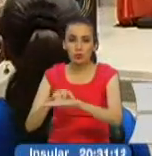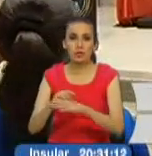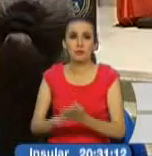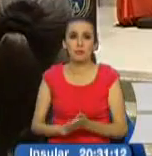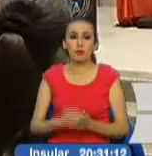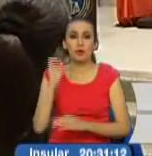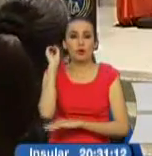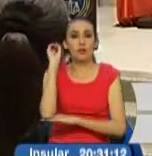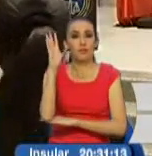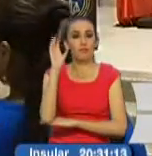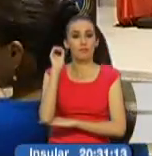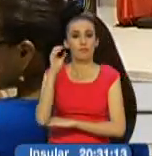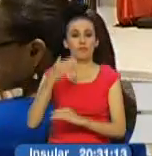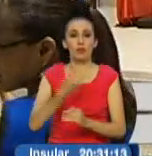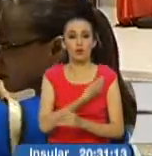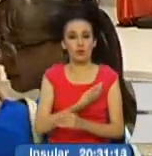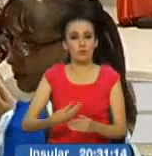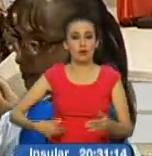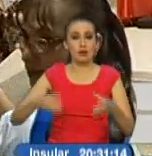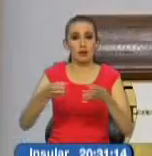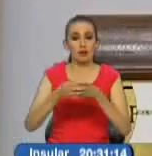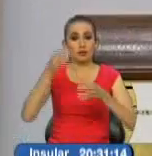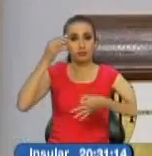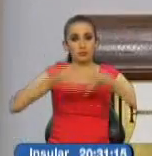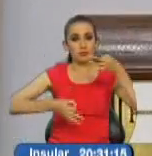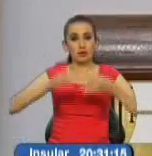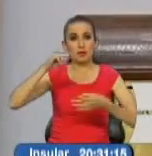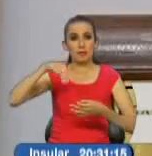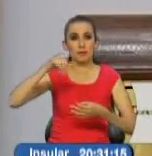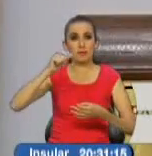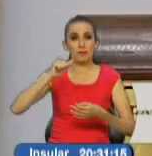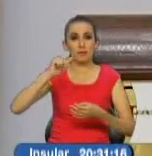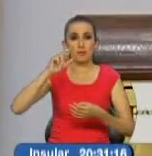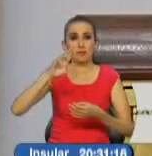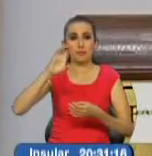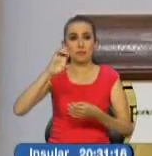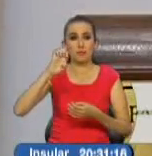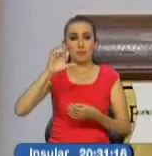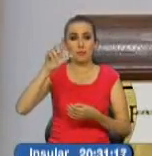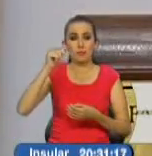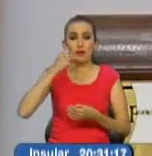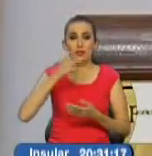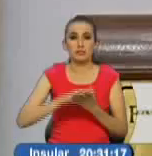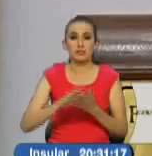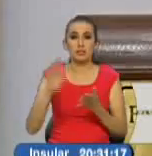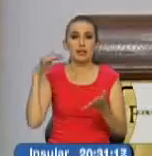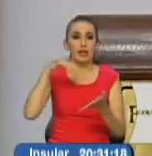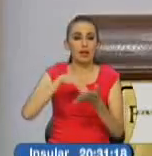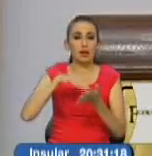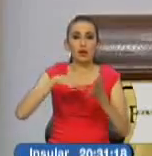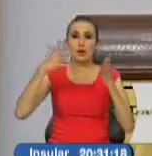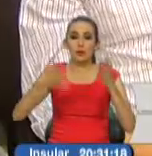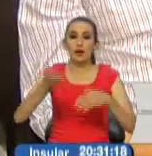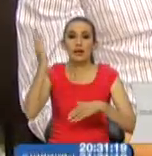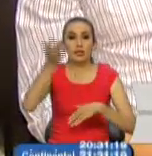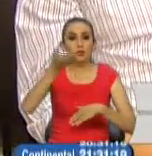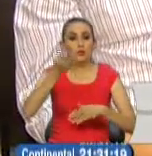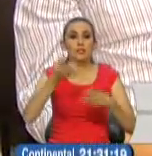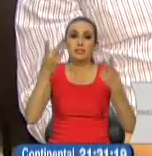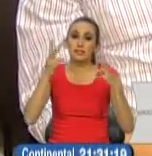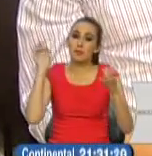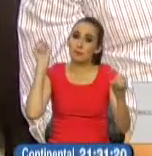foro convocado por la presidenta de la Comisión de Justicia de la Asamblea Nacional, Marcela Aguiñaga, acudieron estudiantes y docentes que destacan